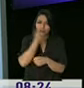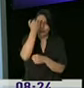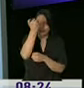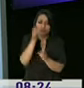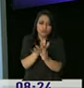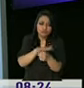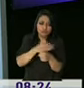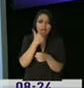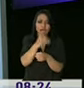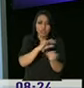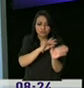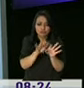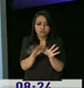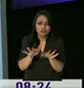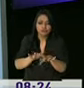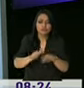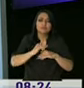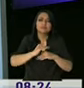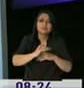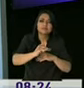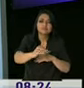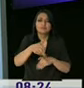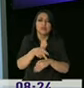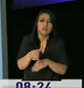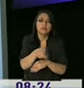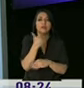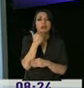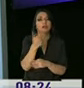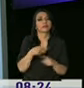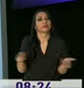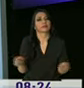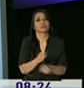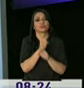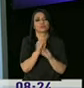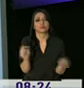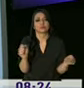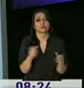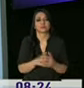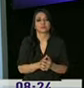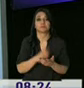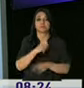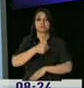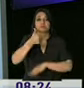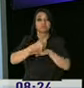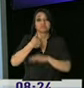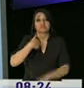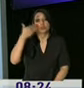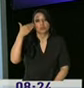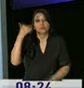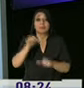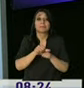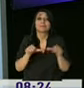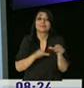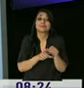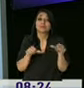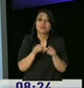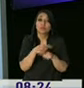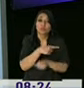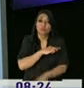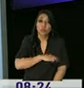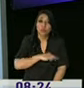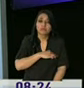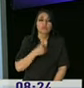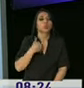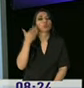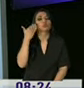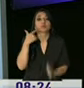y tratan de que la vialidad sea menos dura de lo que es. Así que, autoridades, yo no sé si los zonales no salen a ver. Yo tengo la impresión que el zonal